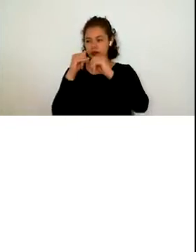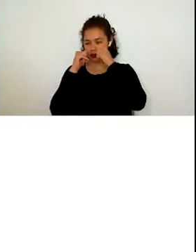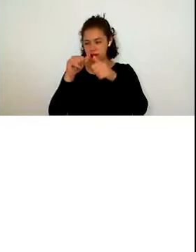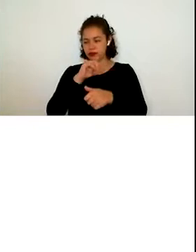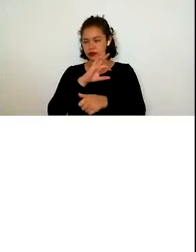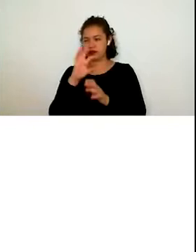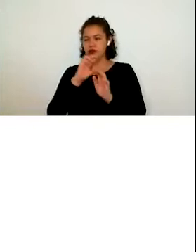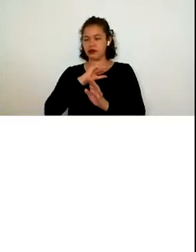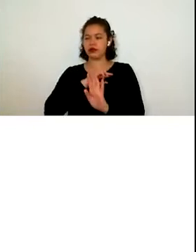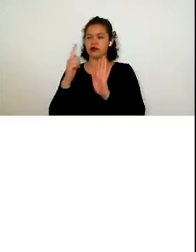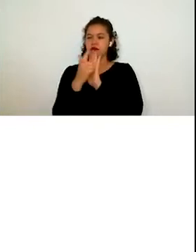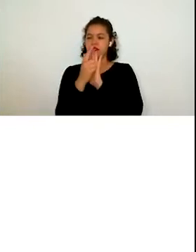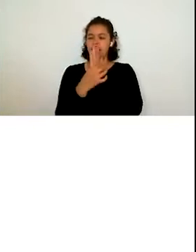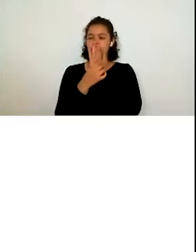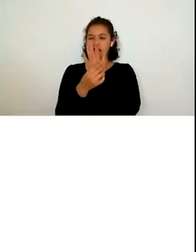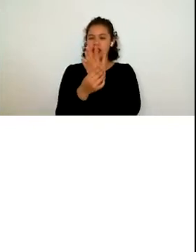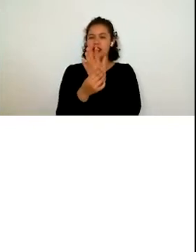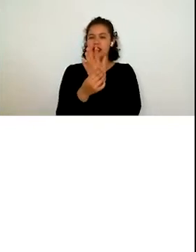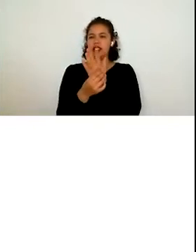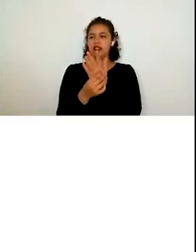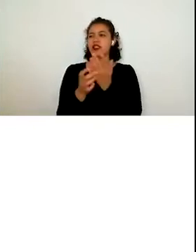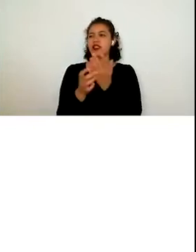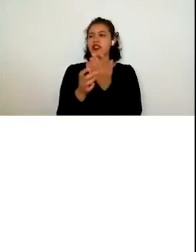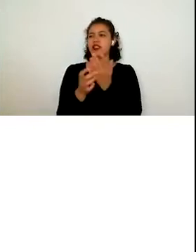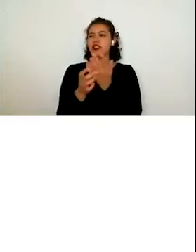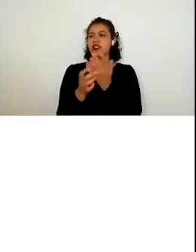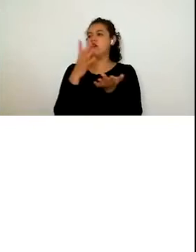define simplemente como un órgano de administración y